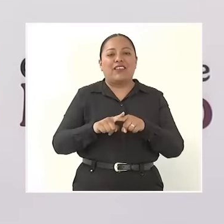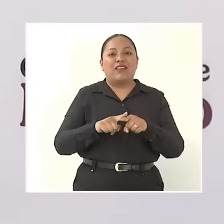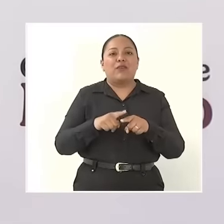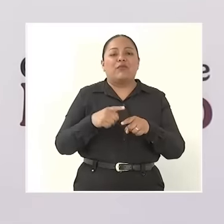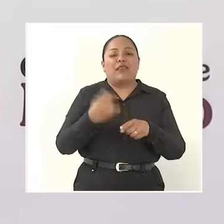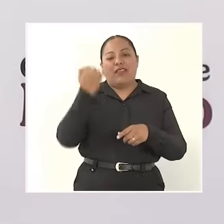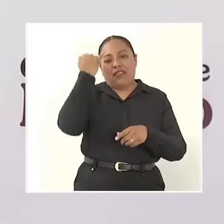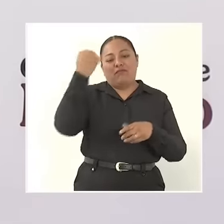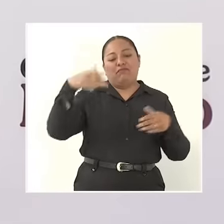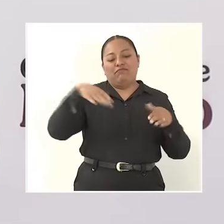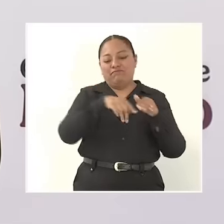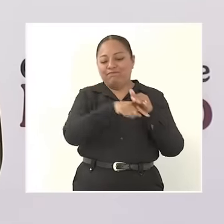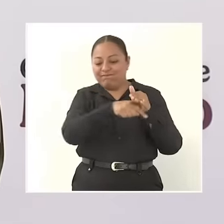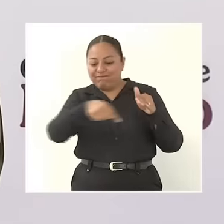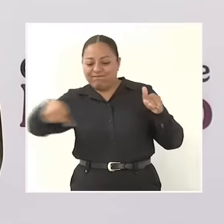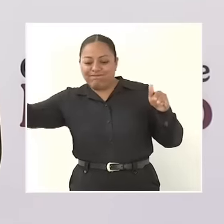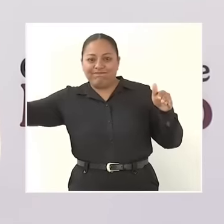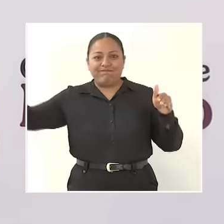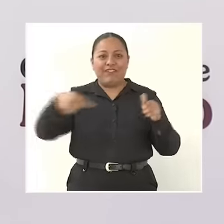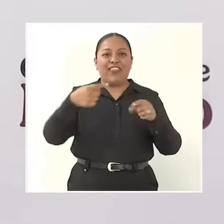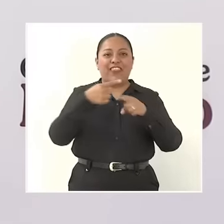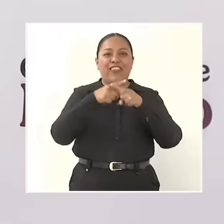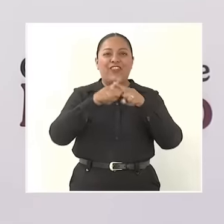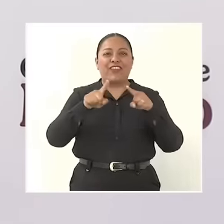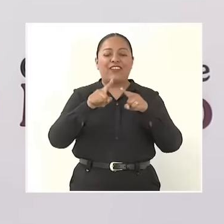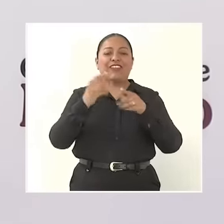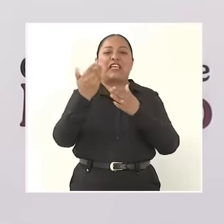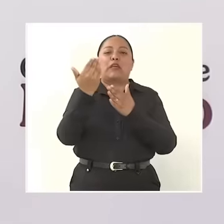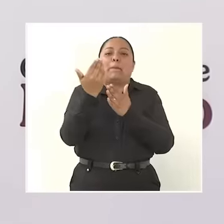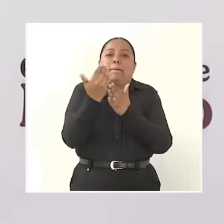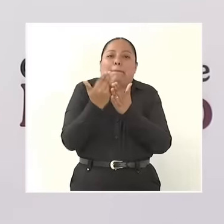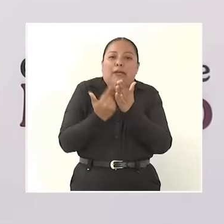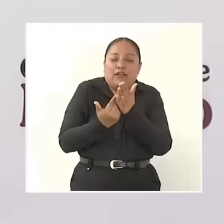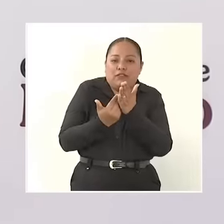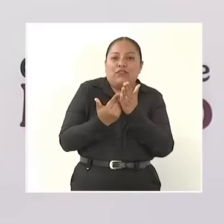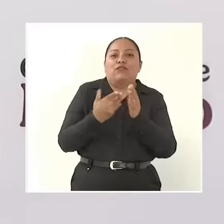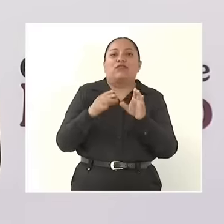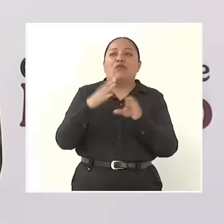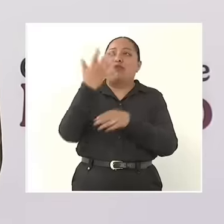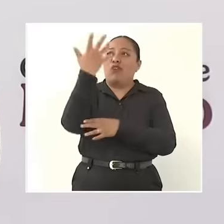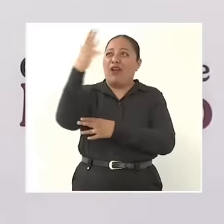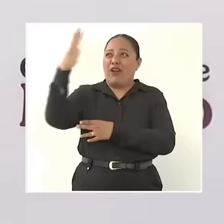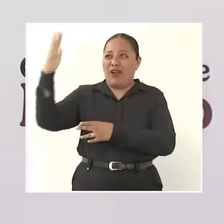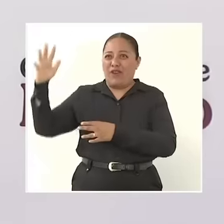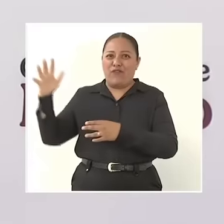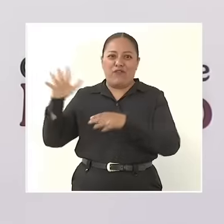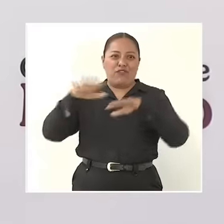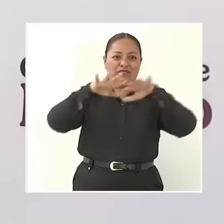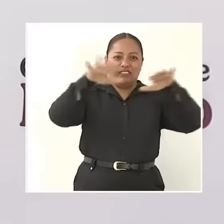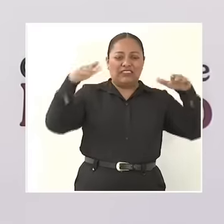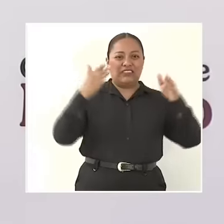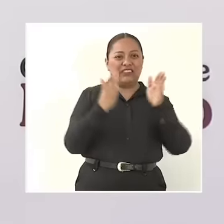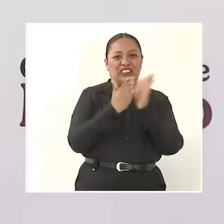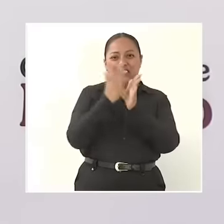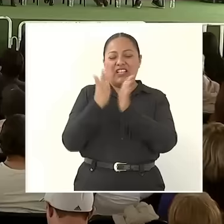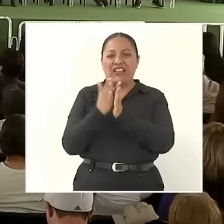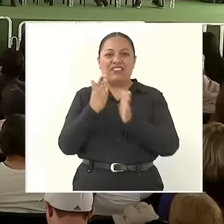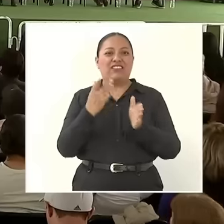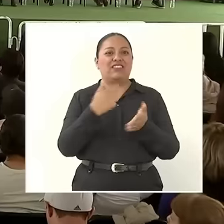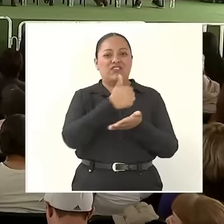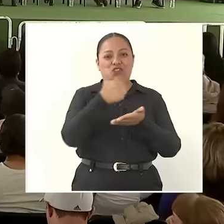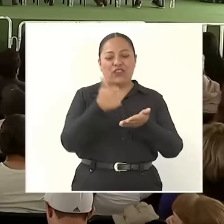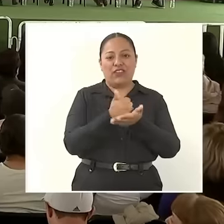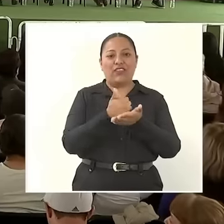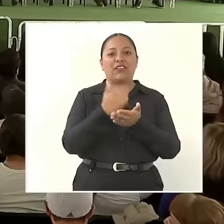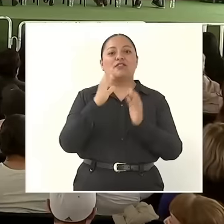la diversa orografía y zonas urbanas con el fin de minimizar las afectaciones a la infraestructura que ya existe. Los libramientos